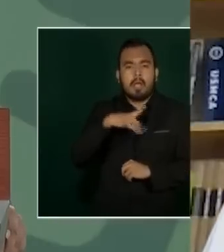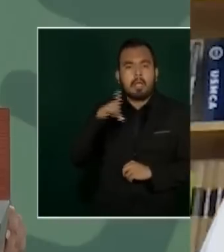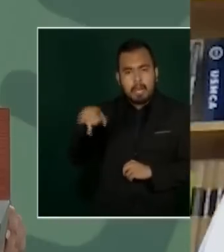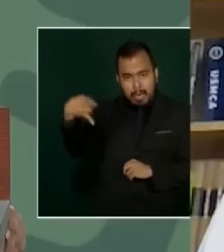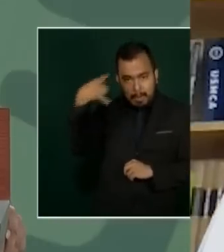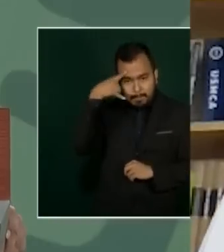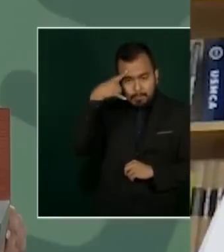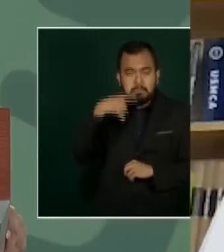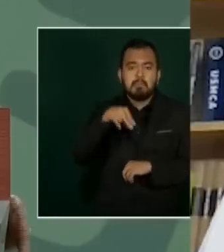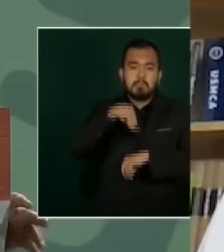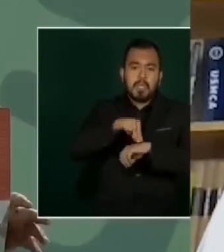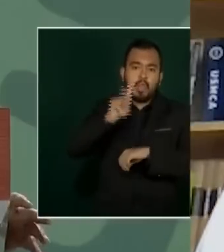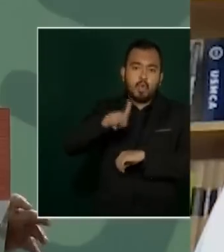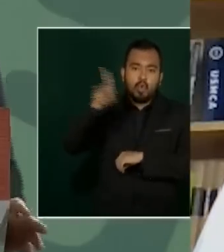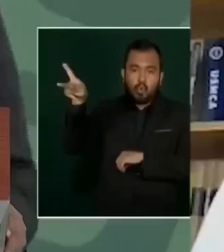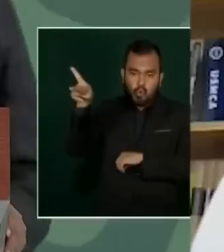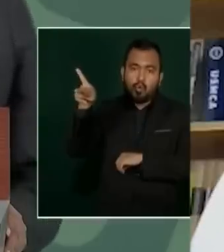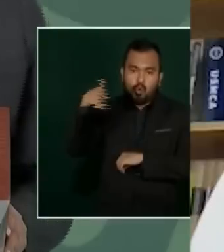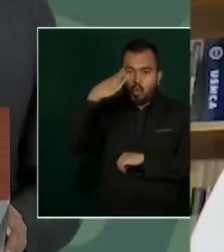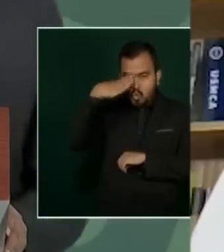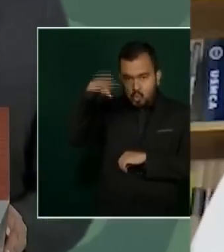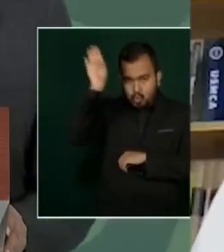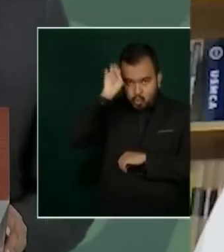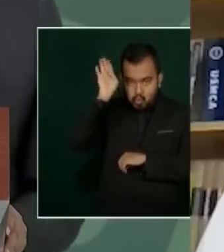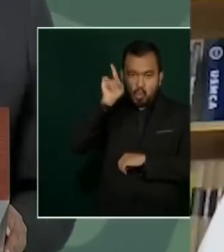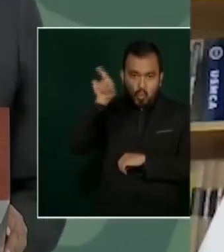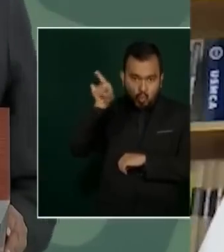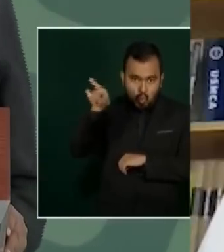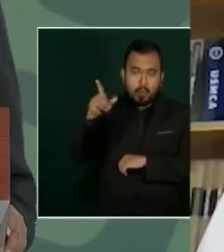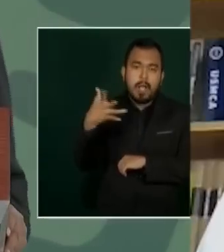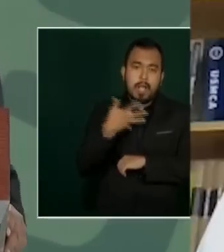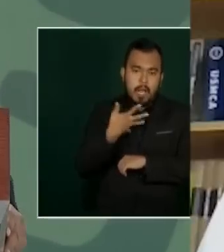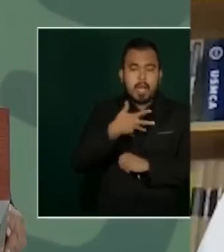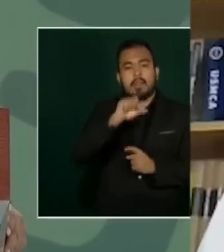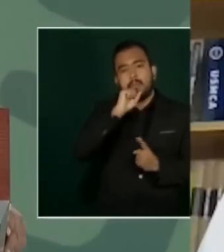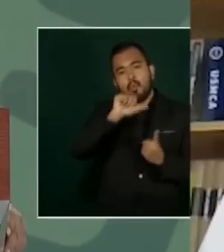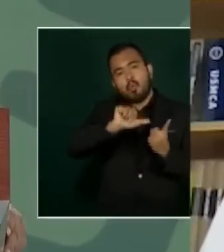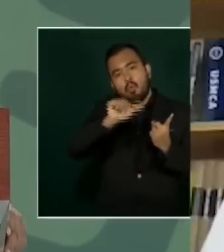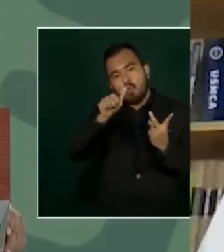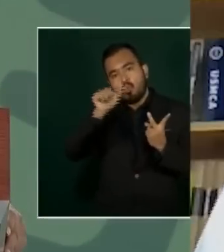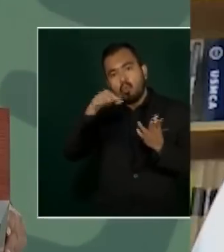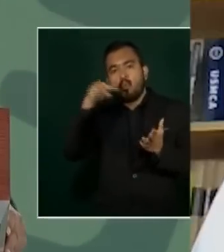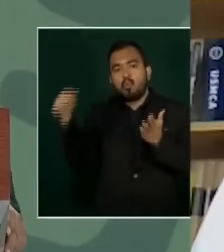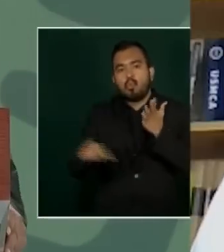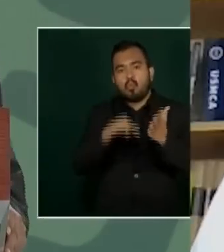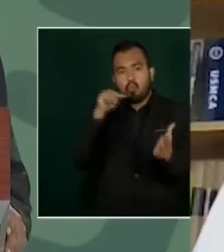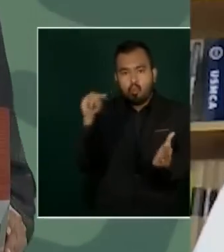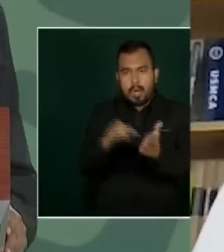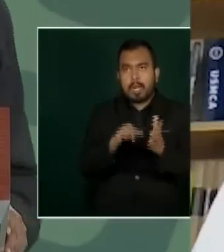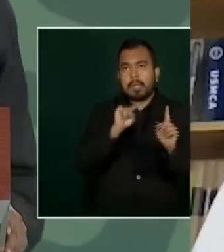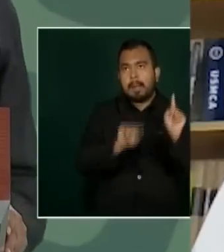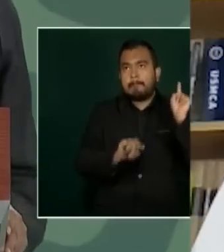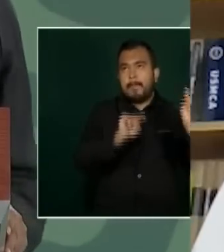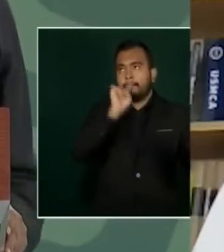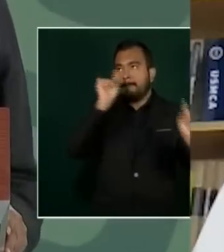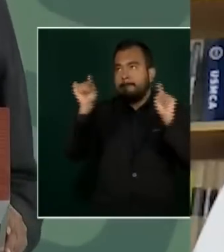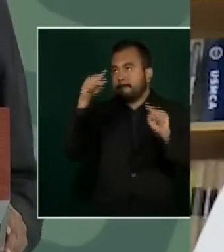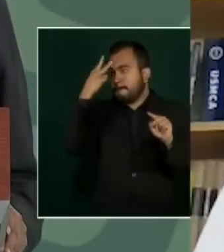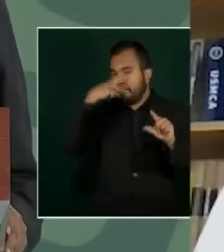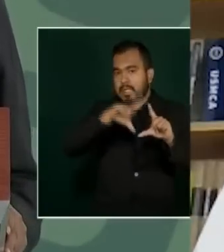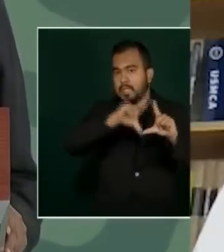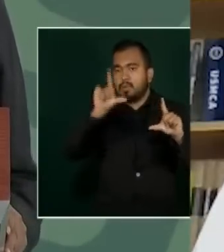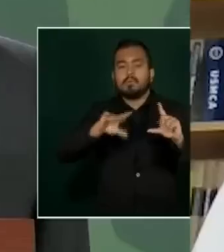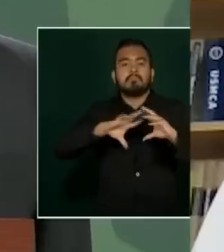muchos factores, no fue ni por mucho el único, y fue una decisión que conversé largo con